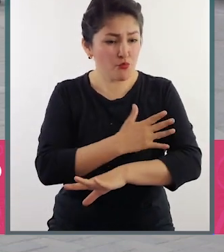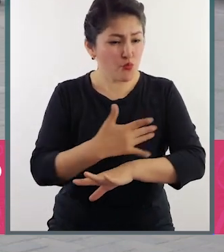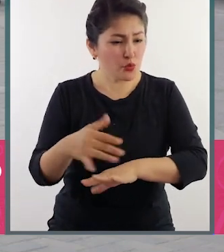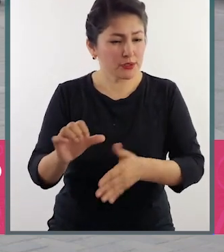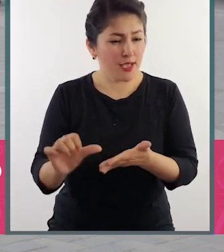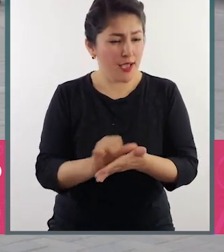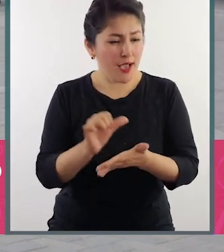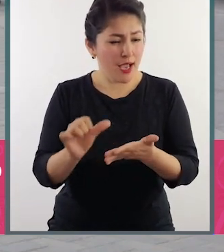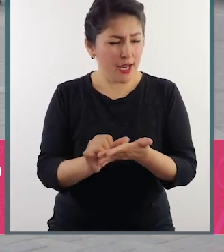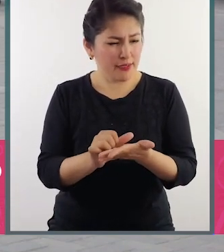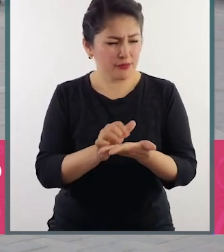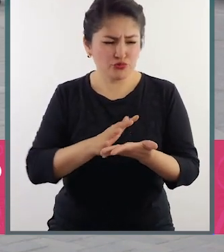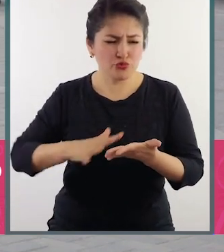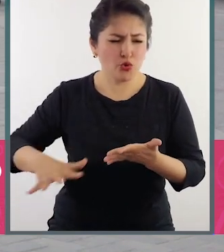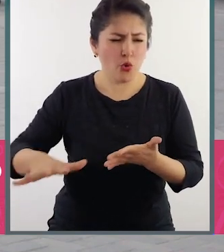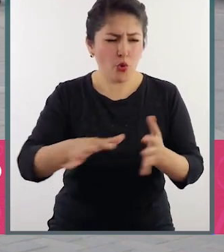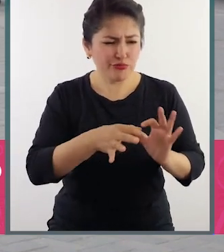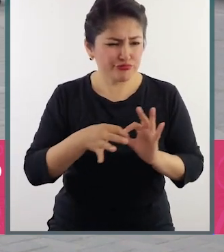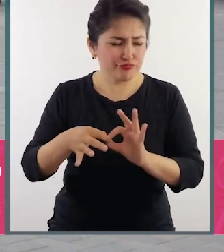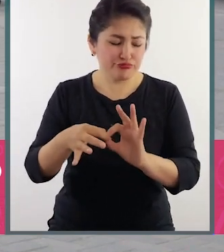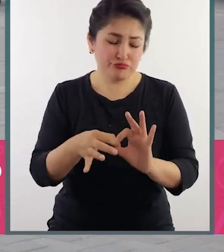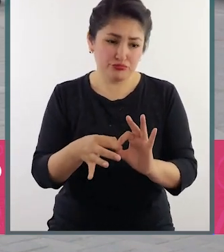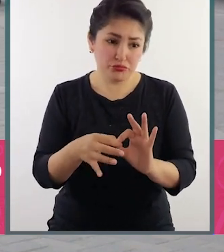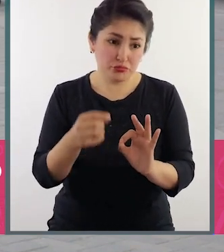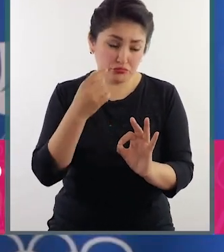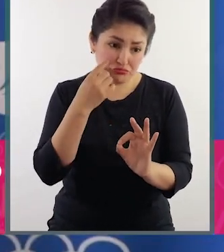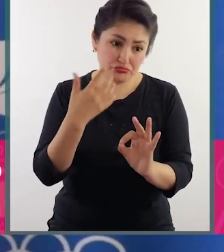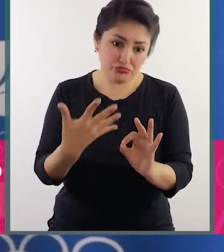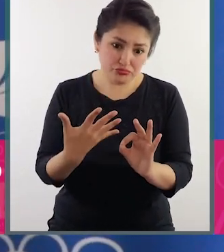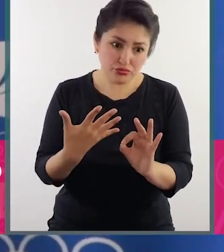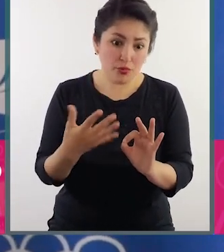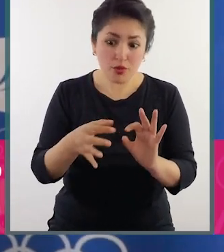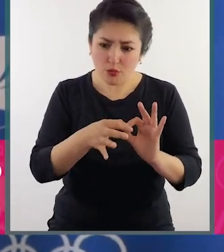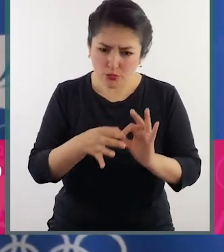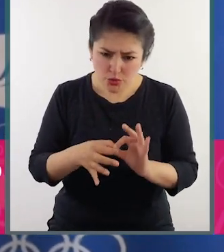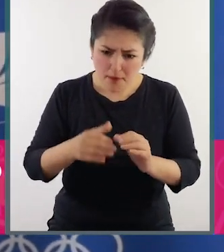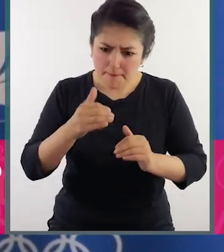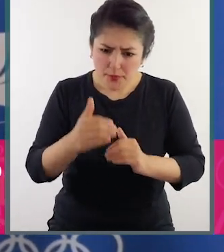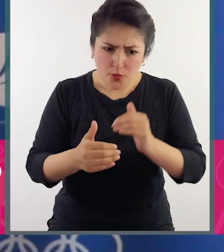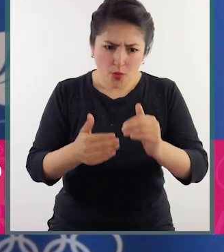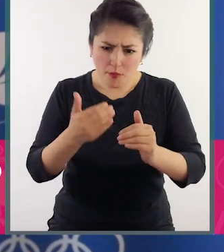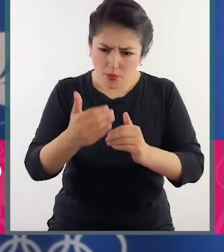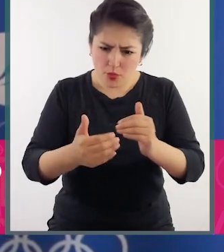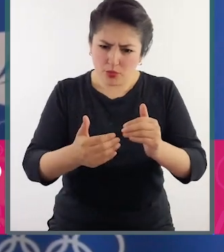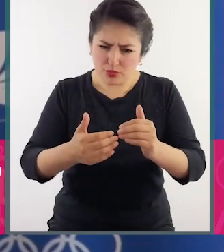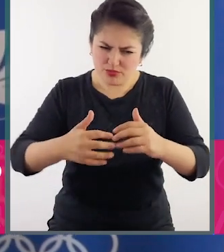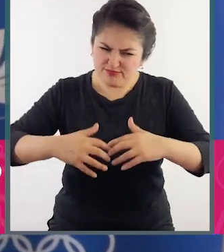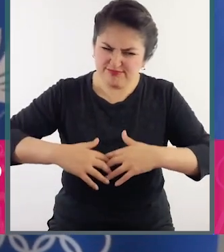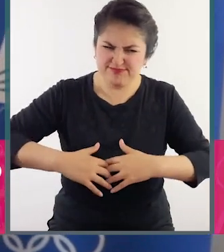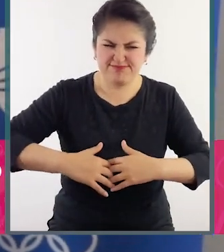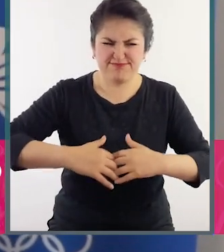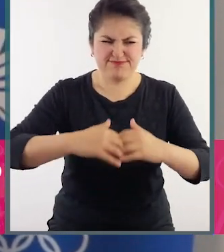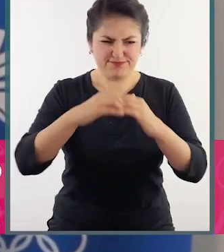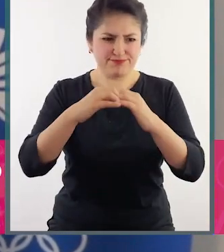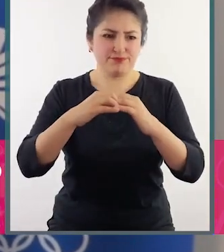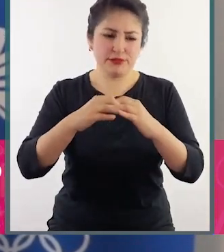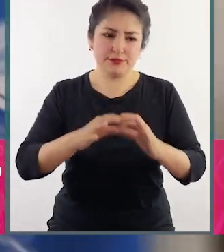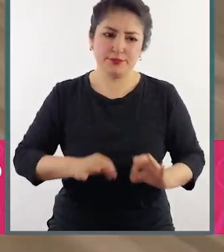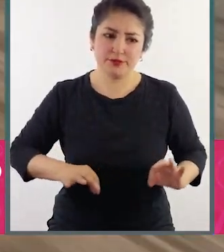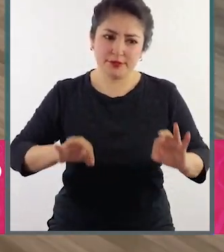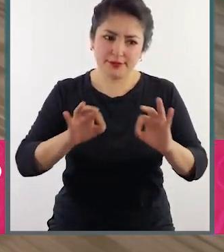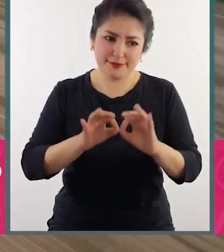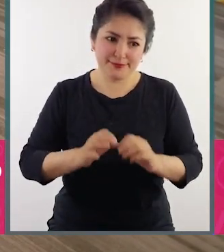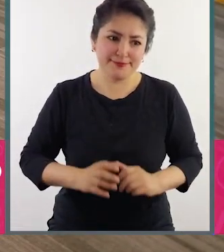música, las artes, tienen que estar unidas, ¿no? Para poder fortalecer la integridad del ser